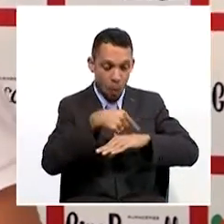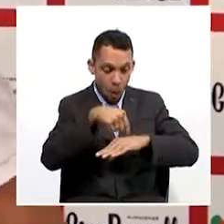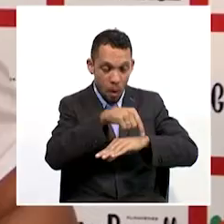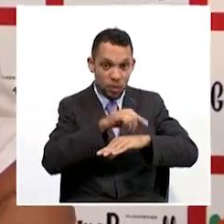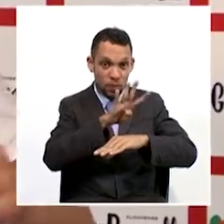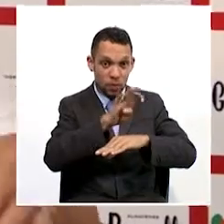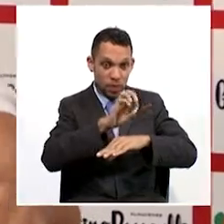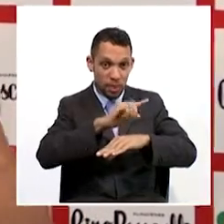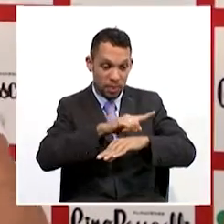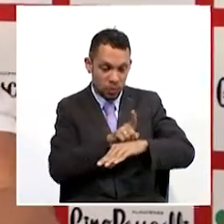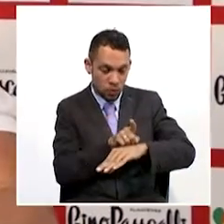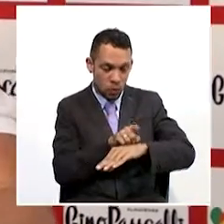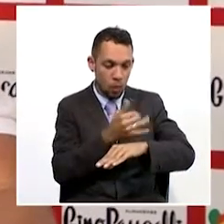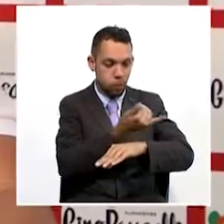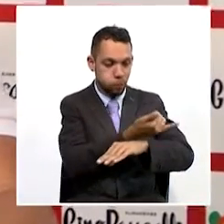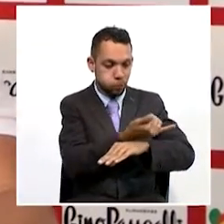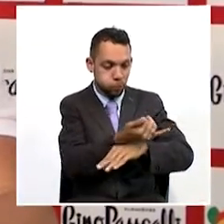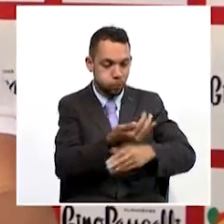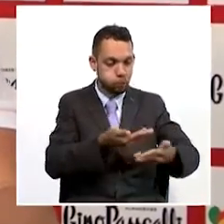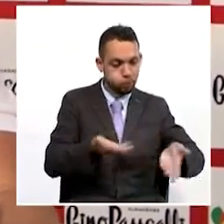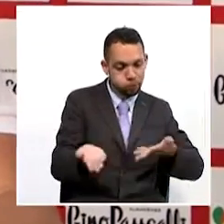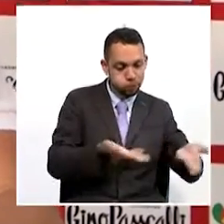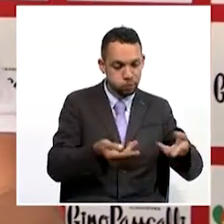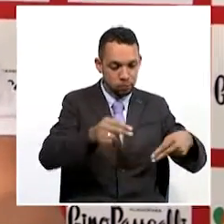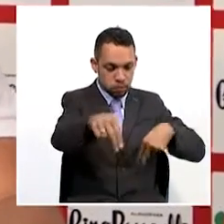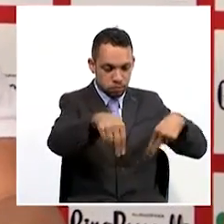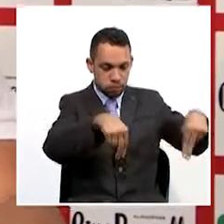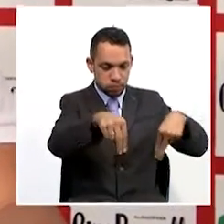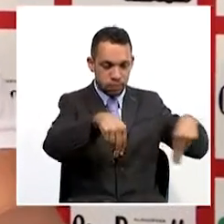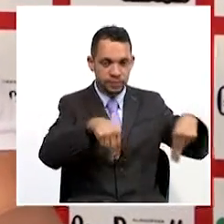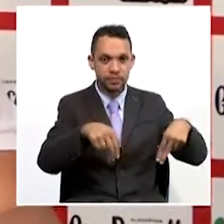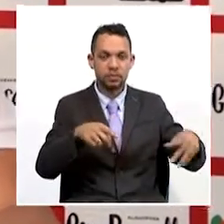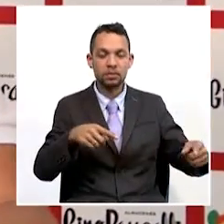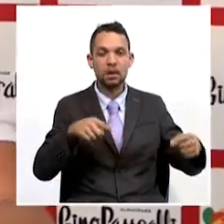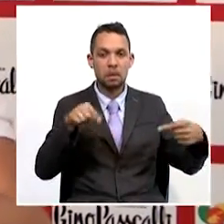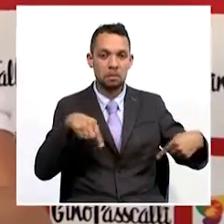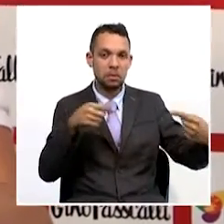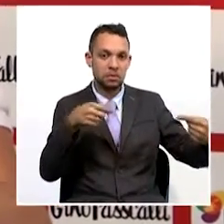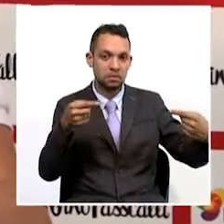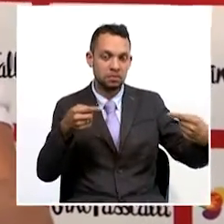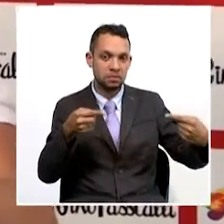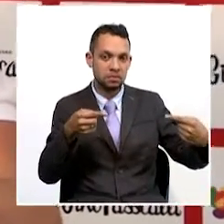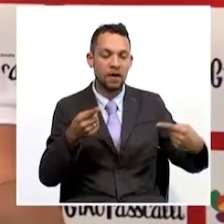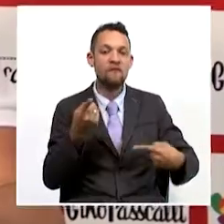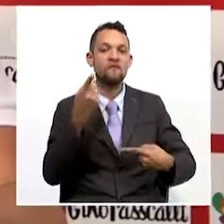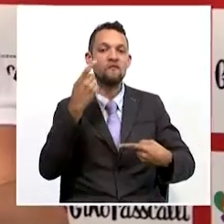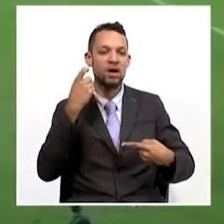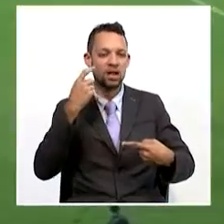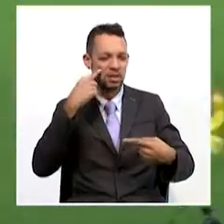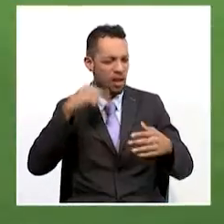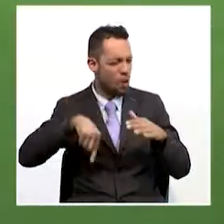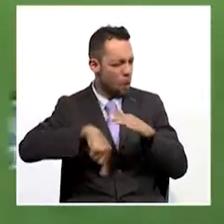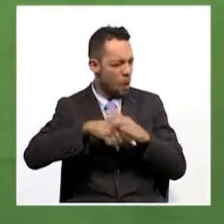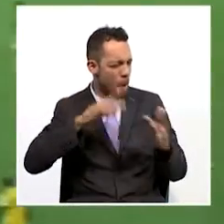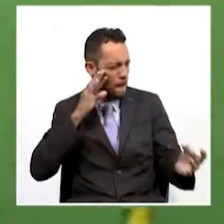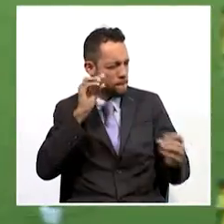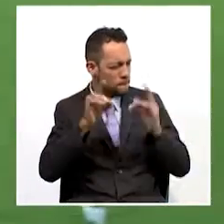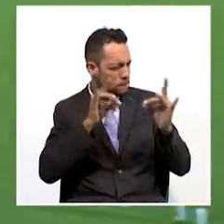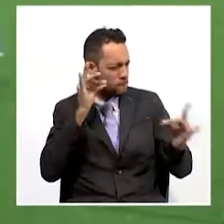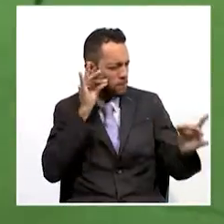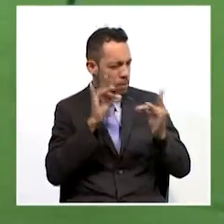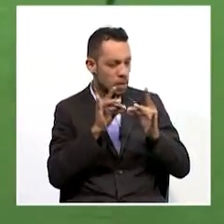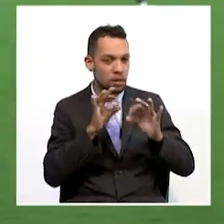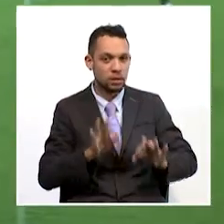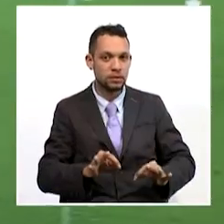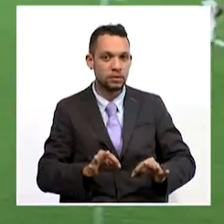donde mejor asociaciones estuvimos. Creemos que nos faltó esa concreción en el primer tiempo. Un primer tiempo con